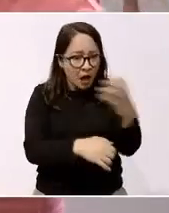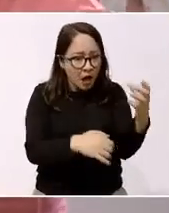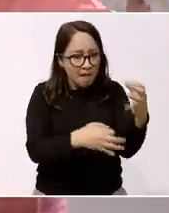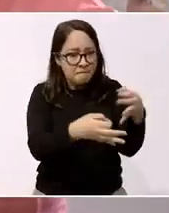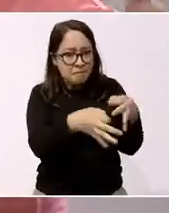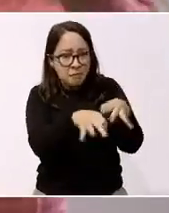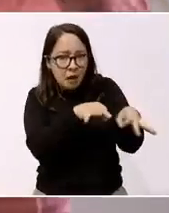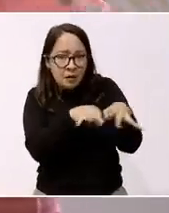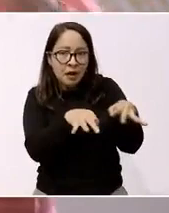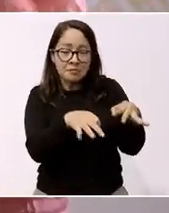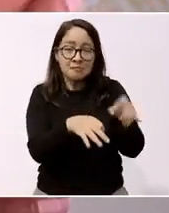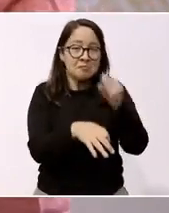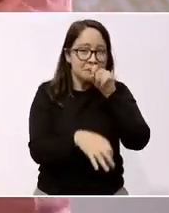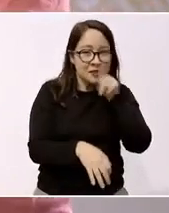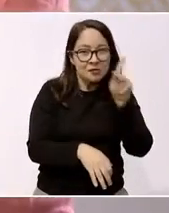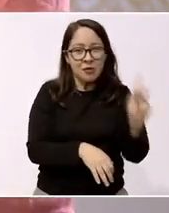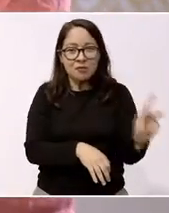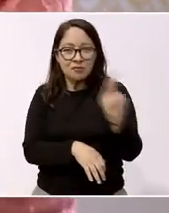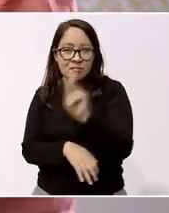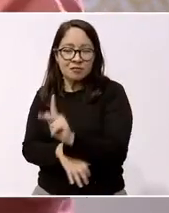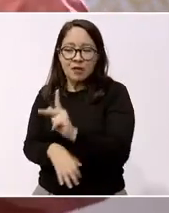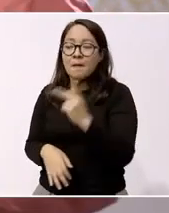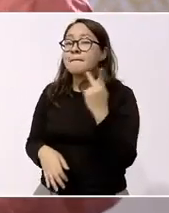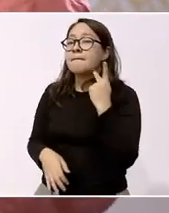aplicó en la política